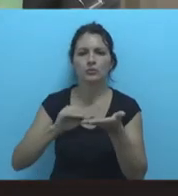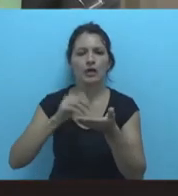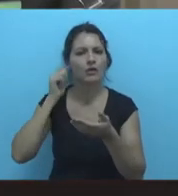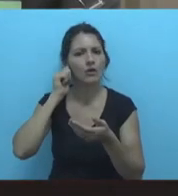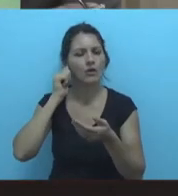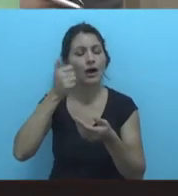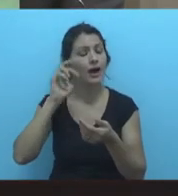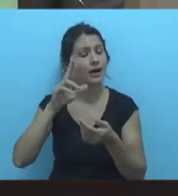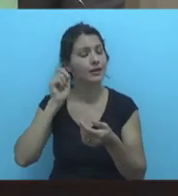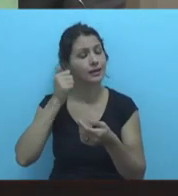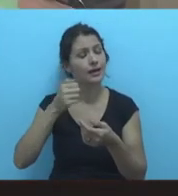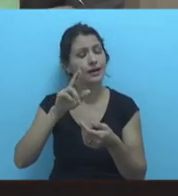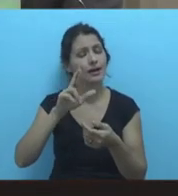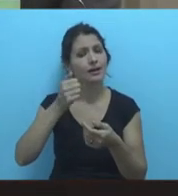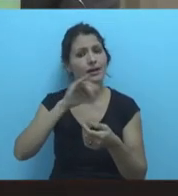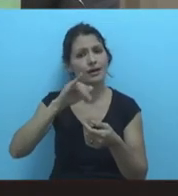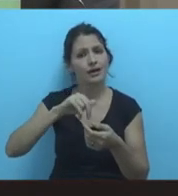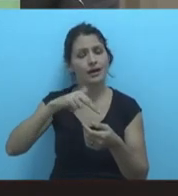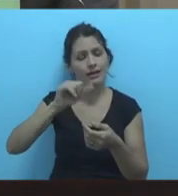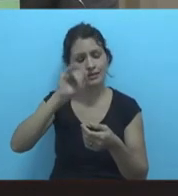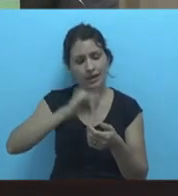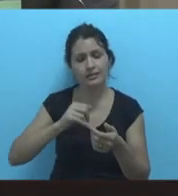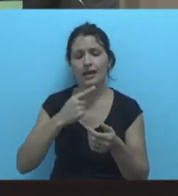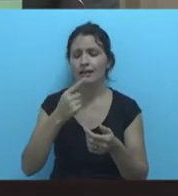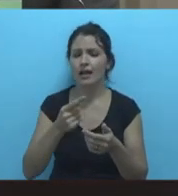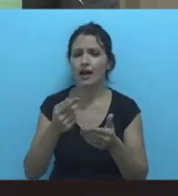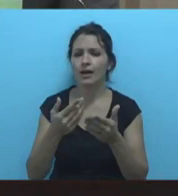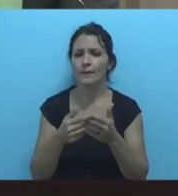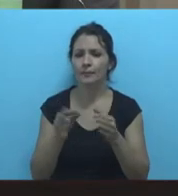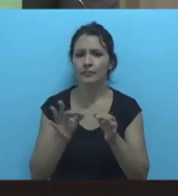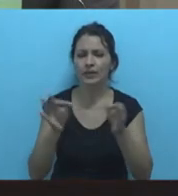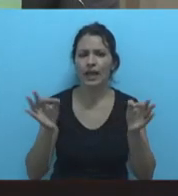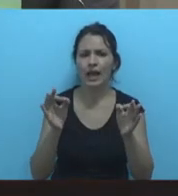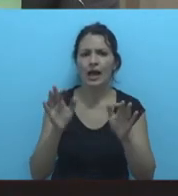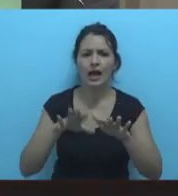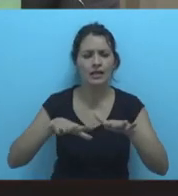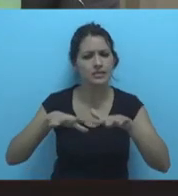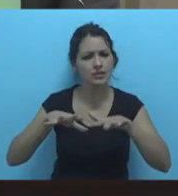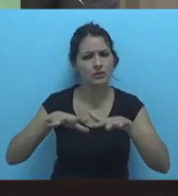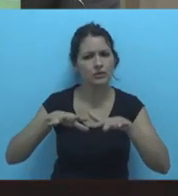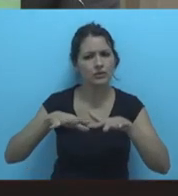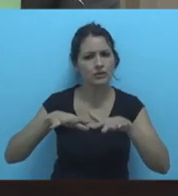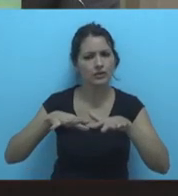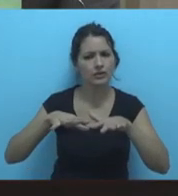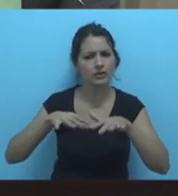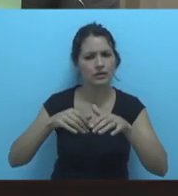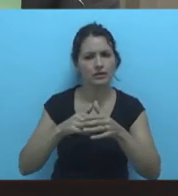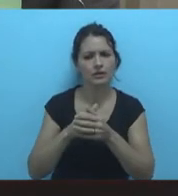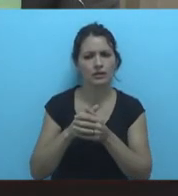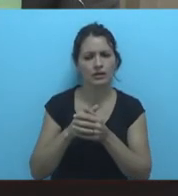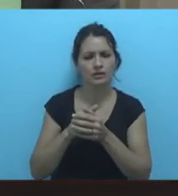solicita evalúe extender el horario de apertura y finalización de las actividades religiosas de 8 a 23 horas en